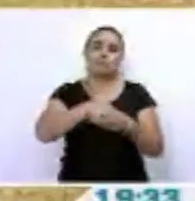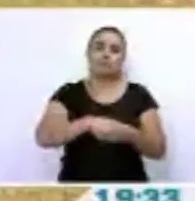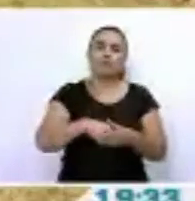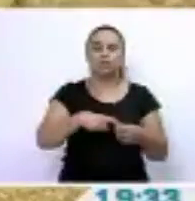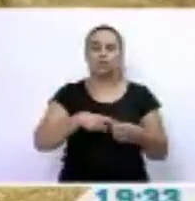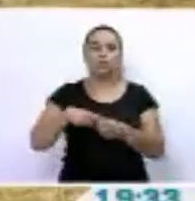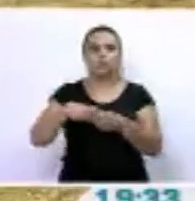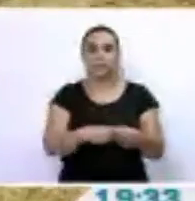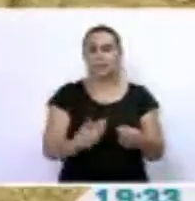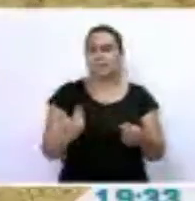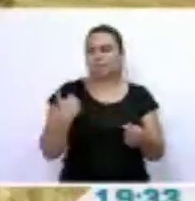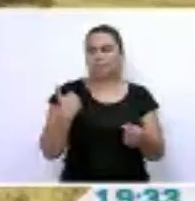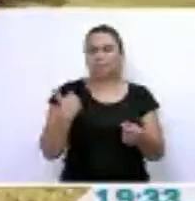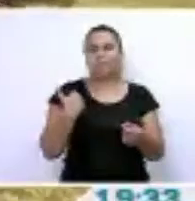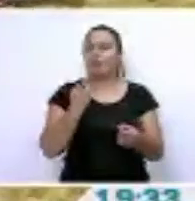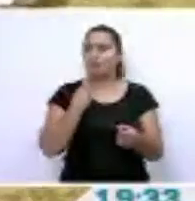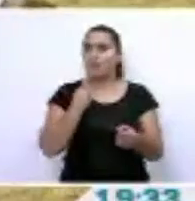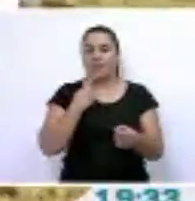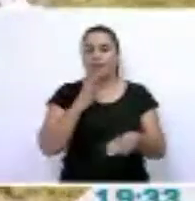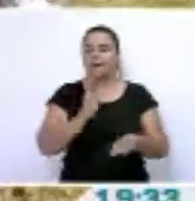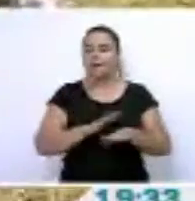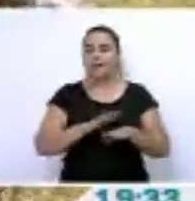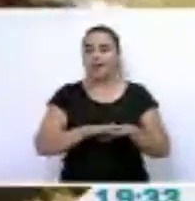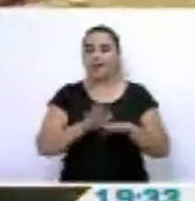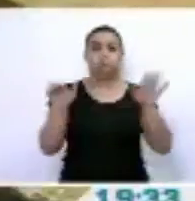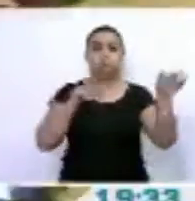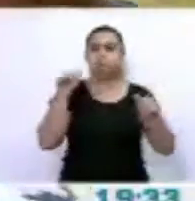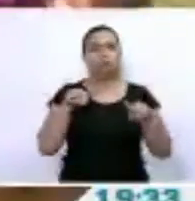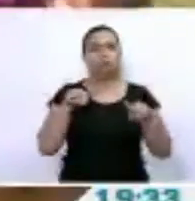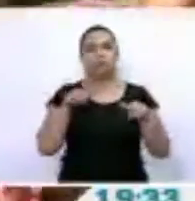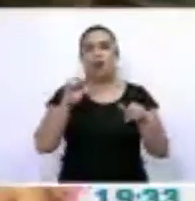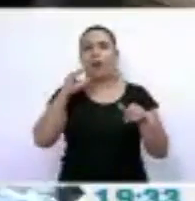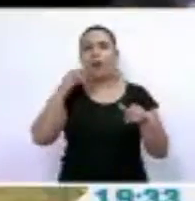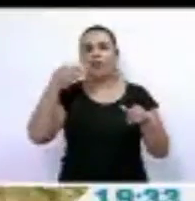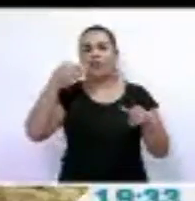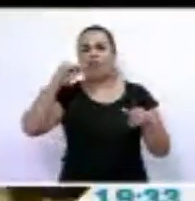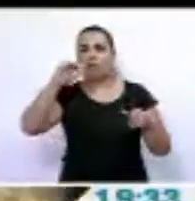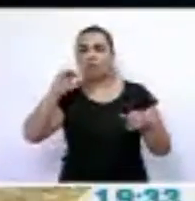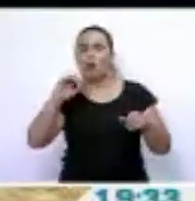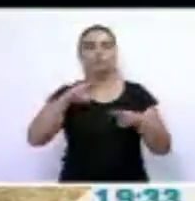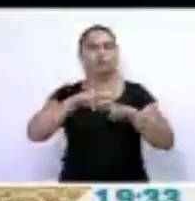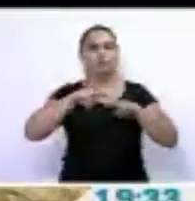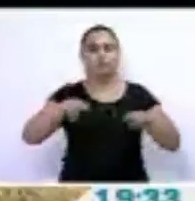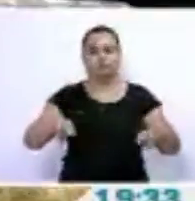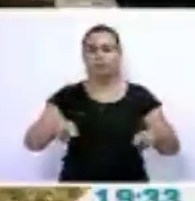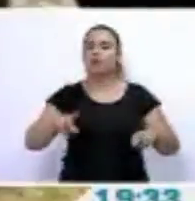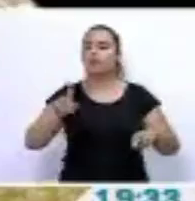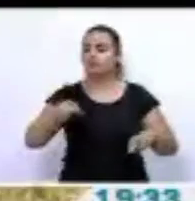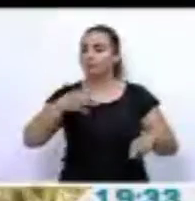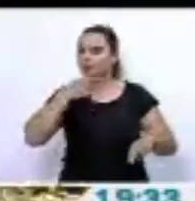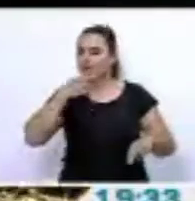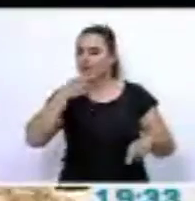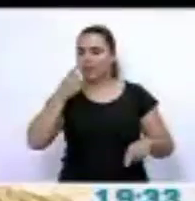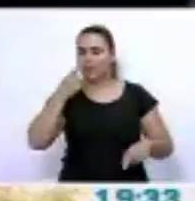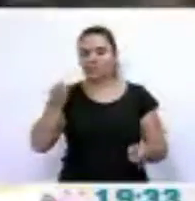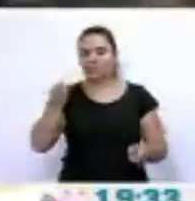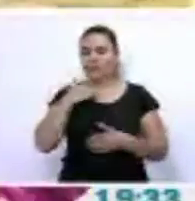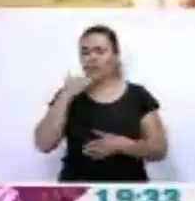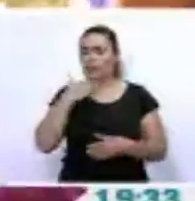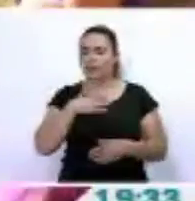y supongo también que por evitar ese efecto llamada, Acebo tampoco va a abrir su piscina natural. Sin embargo, aquí vemos a gente. Muy buenas tardes, no sé si me quieren hablar, muy buenas